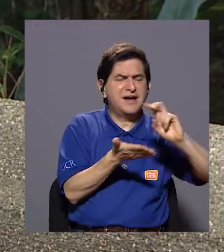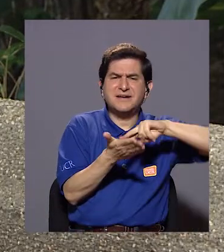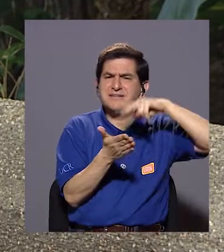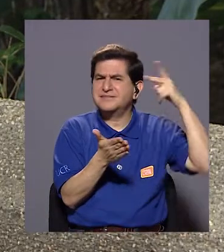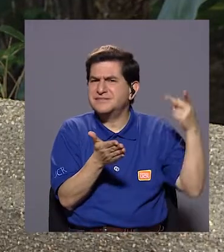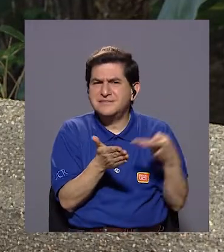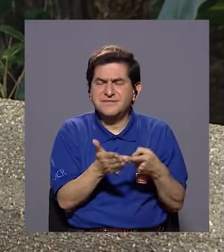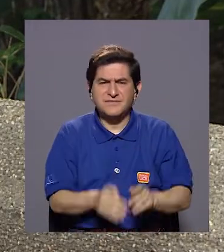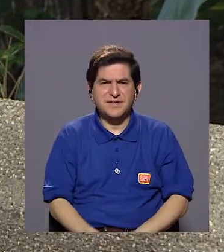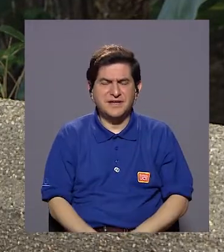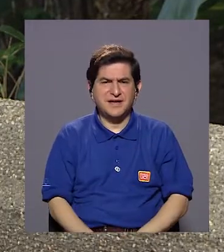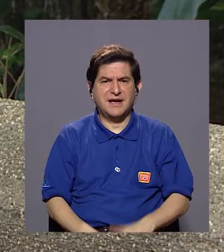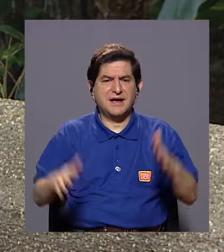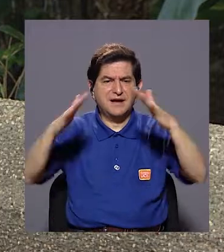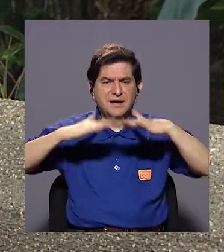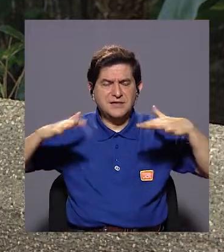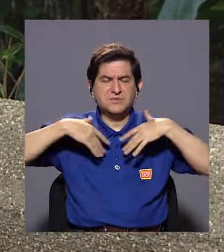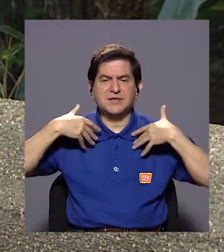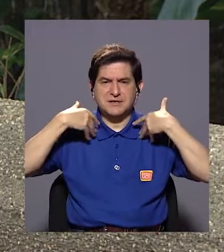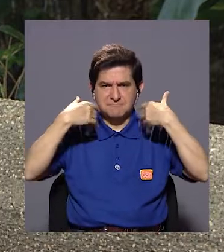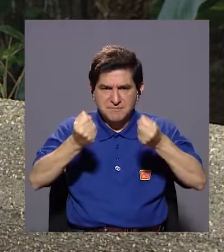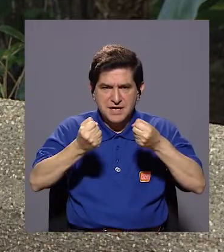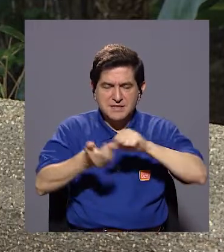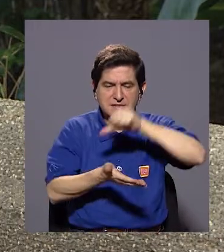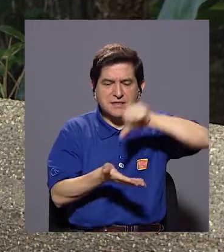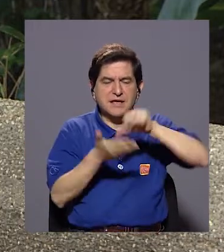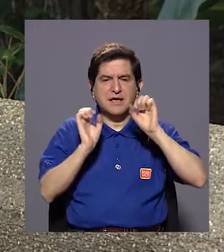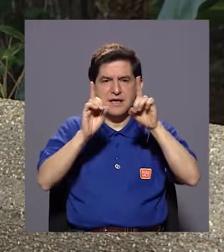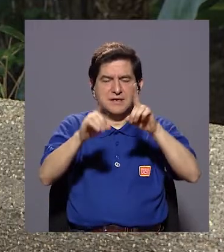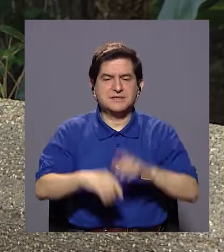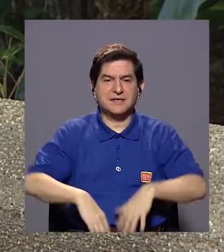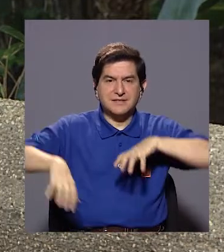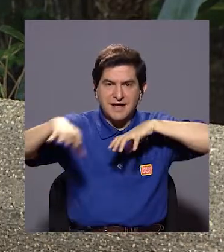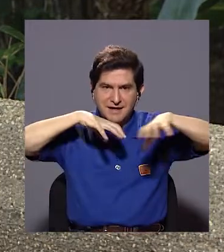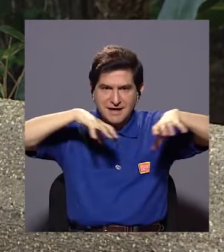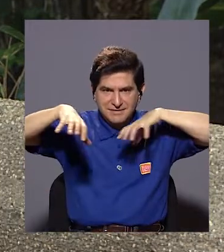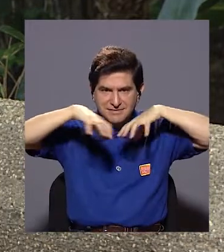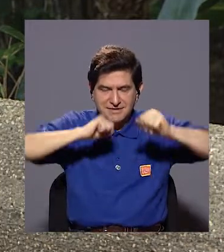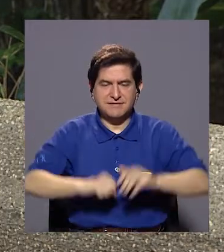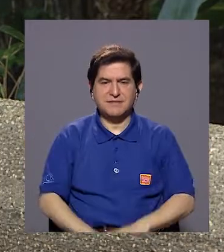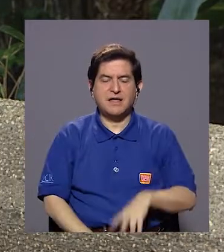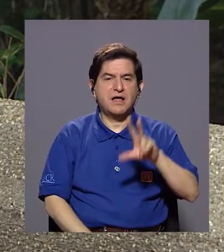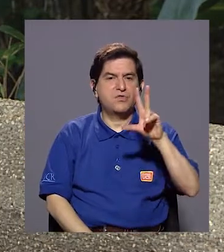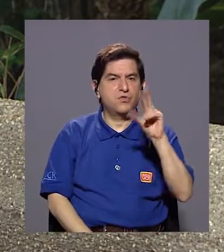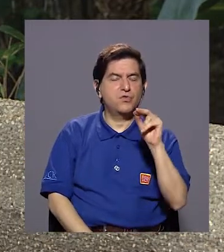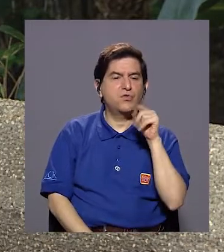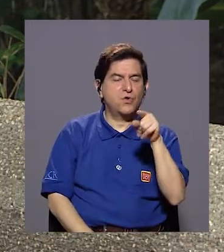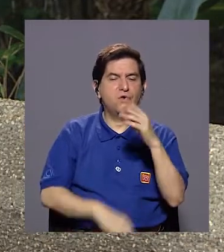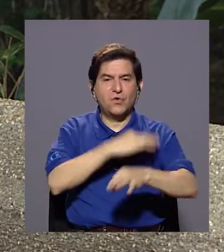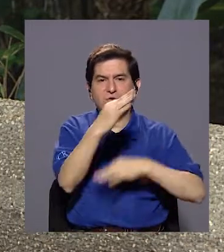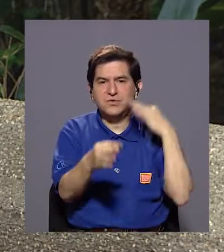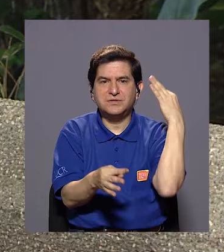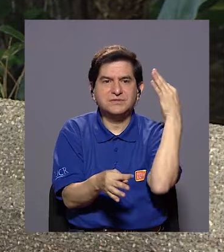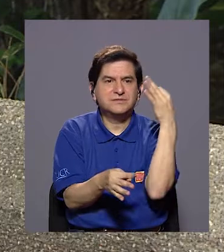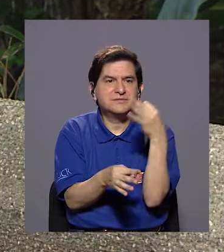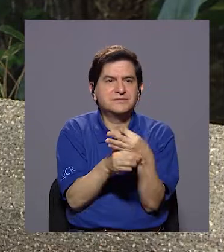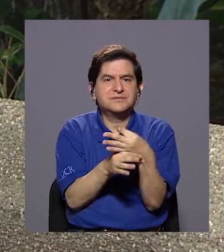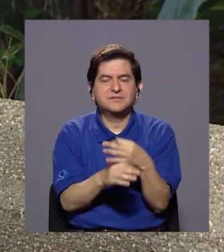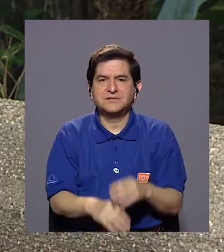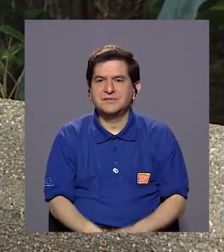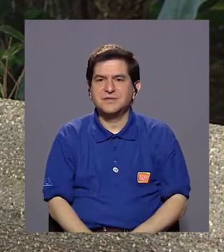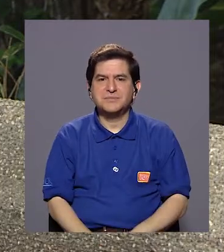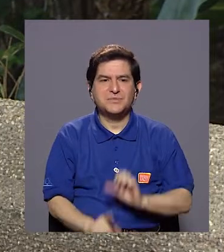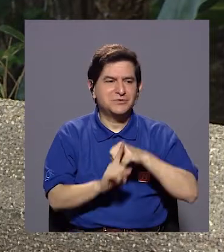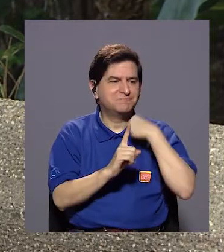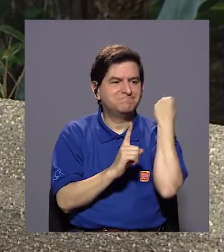estamos hablando de generar ambientes sanos en el centro educativo, generar actividades para no llegar a este tipo, digamos,